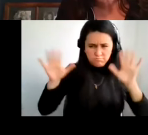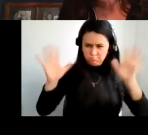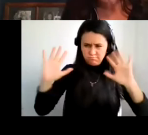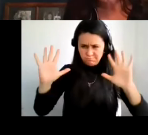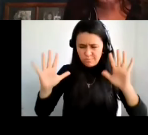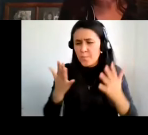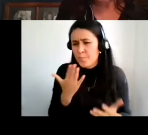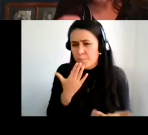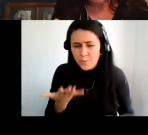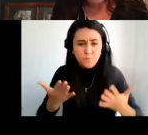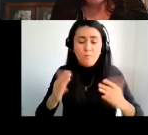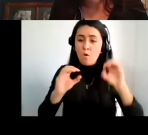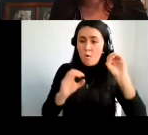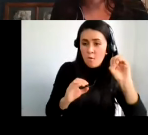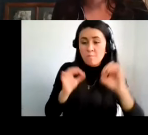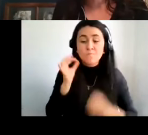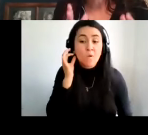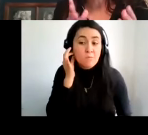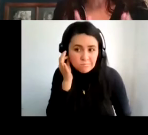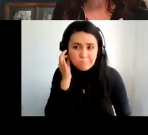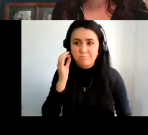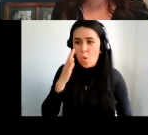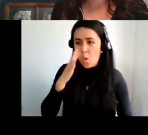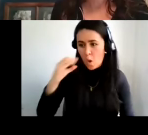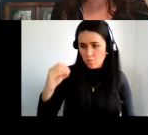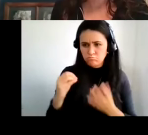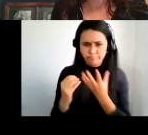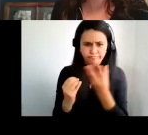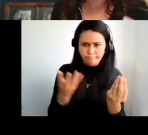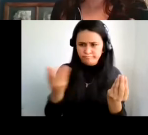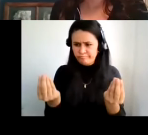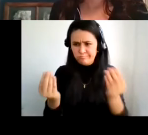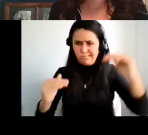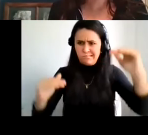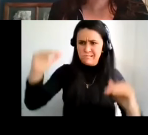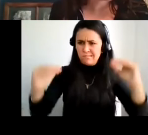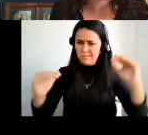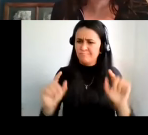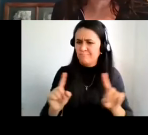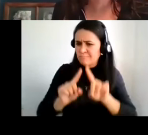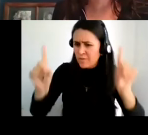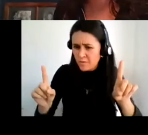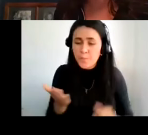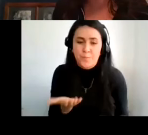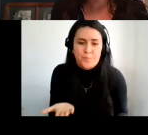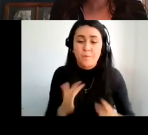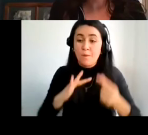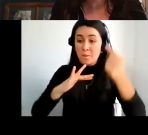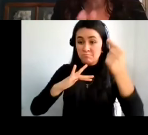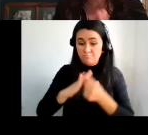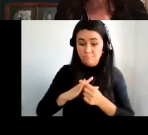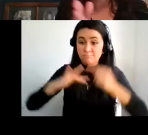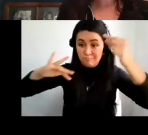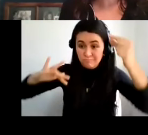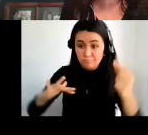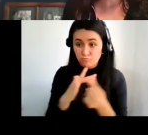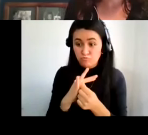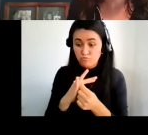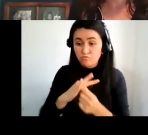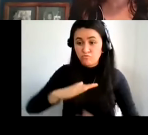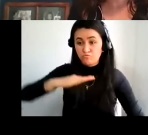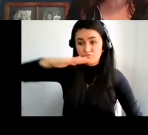género, yo creo que nos ejemplifica muy bien la importancia de esta situación. Si tomamos el matrimonio temprano, por ejemplo, que es muy prevalente